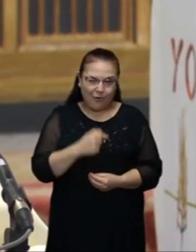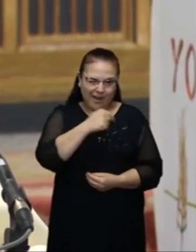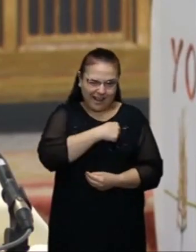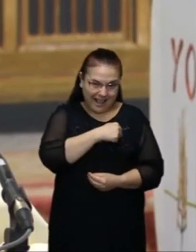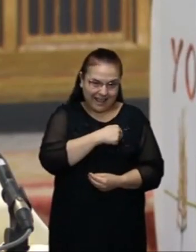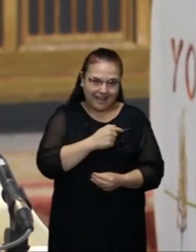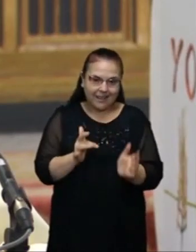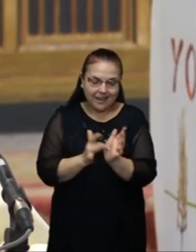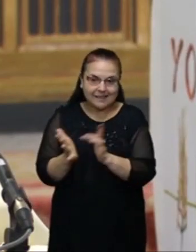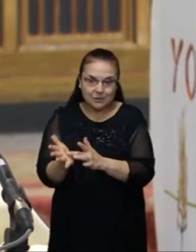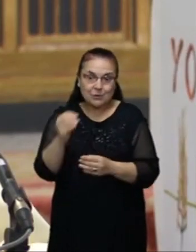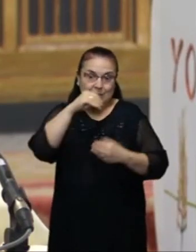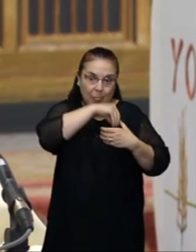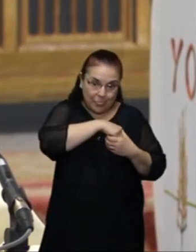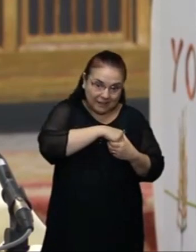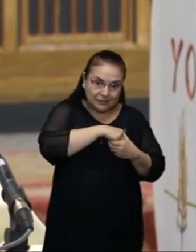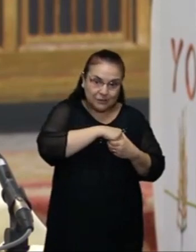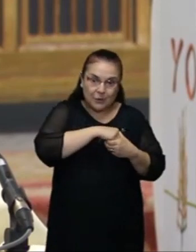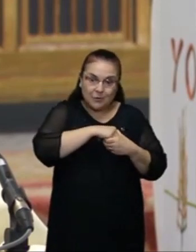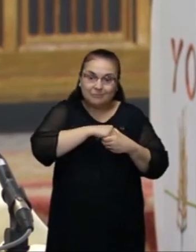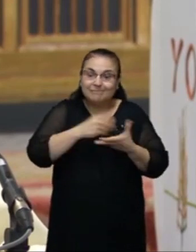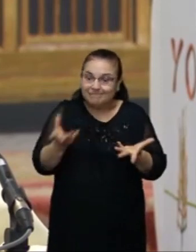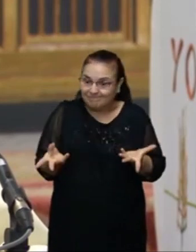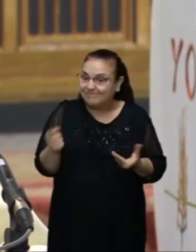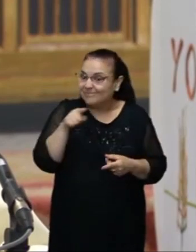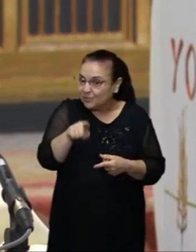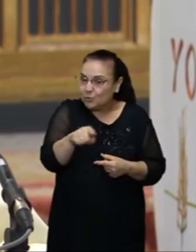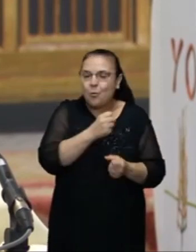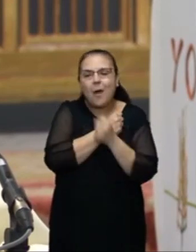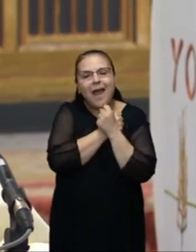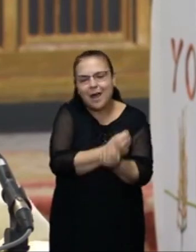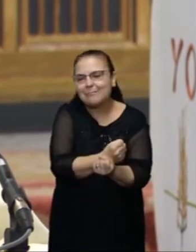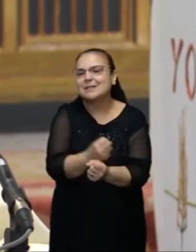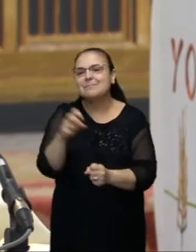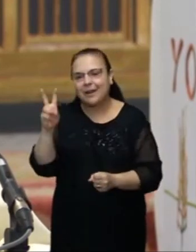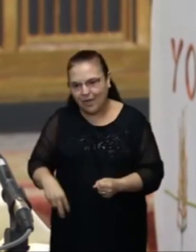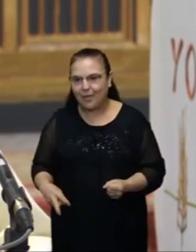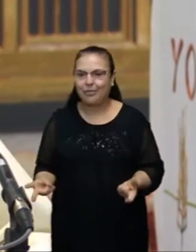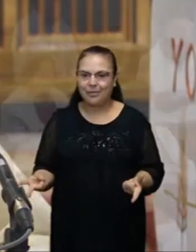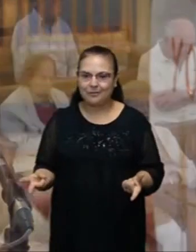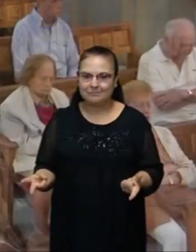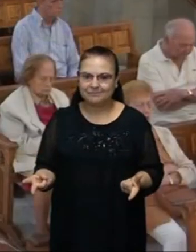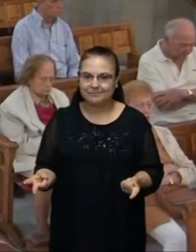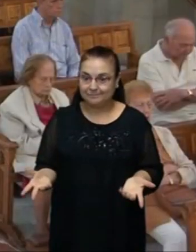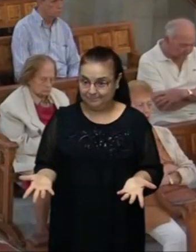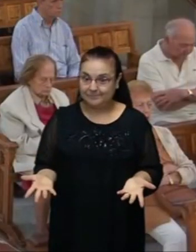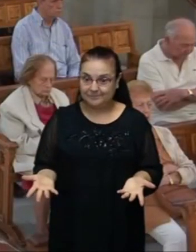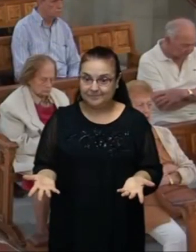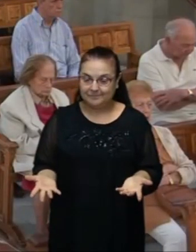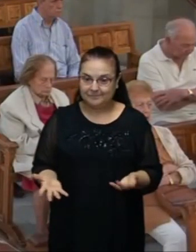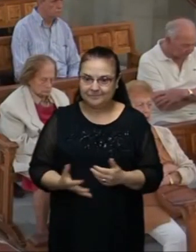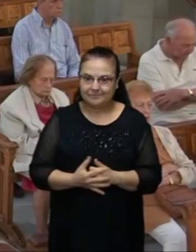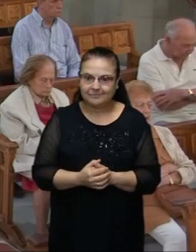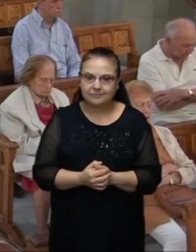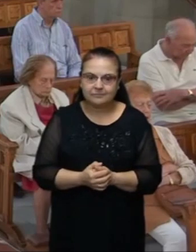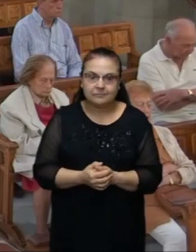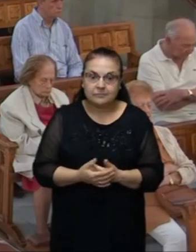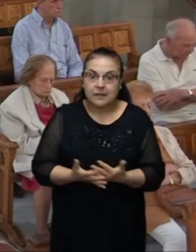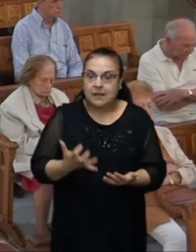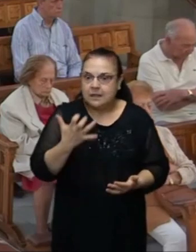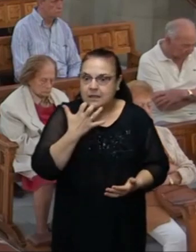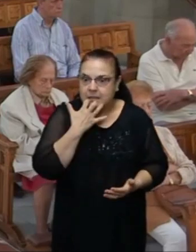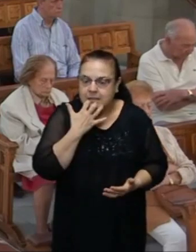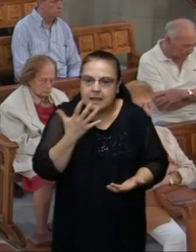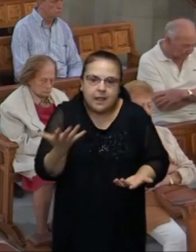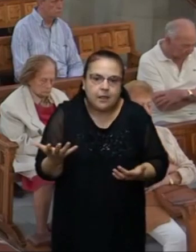llevas a Cristo, acoges de verdad. Si no, sabes qué pasa, que hoy sí, mañana sí, al día tres, al tercer día dice ¡prr! Y cuando hablamos de